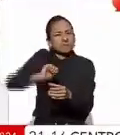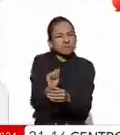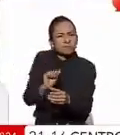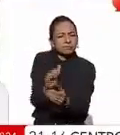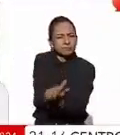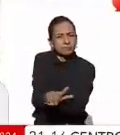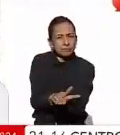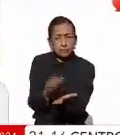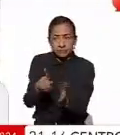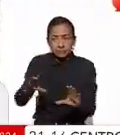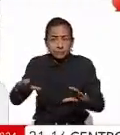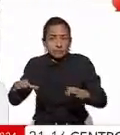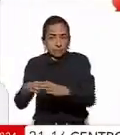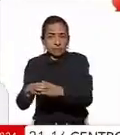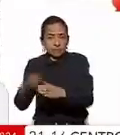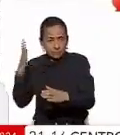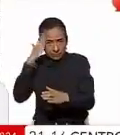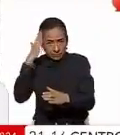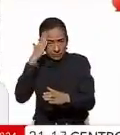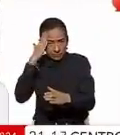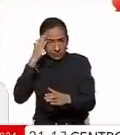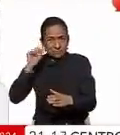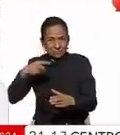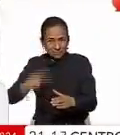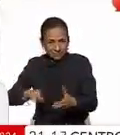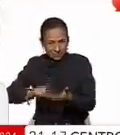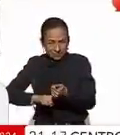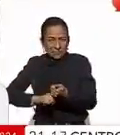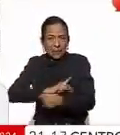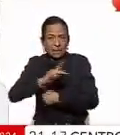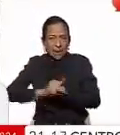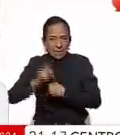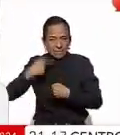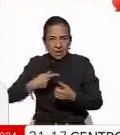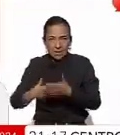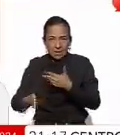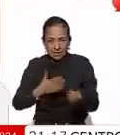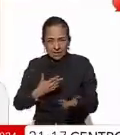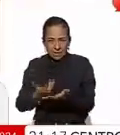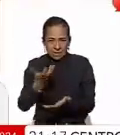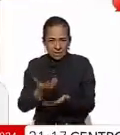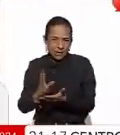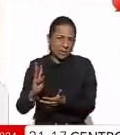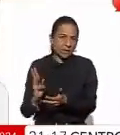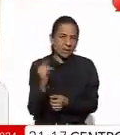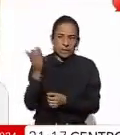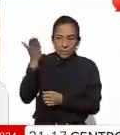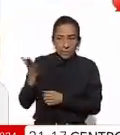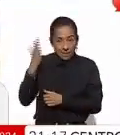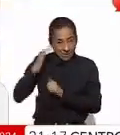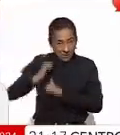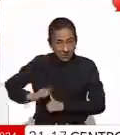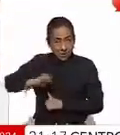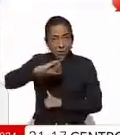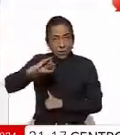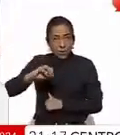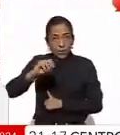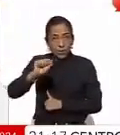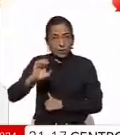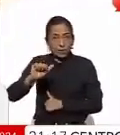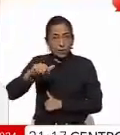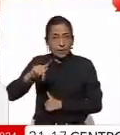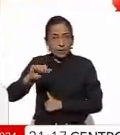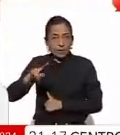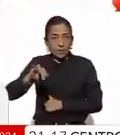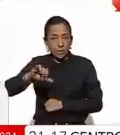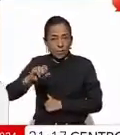propia Agencia Nacional de Digitalización, la que trae José Antonio Merino, esa va a ser muy importante también para este tipo de